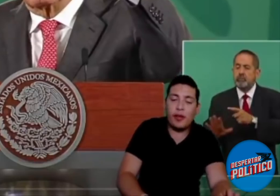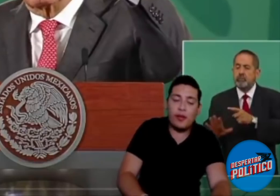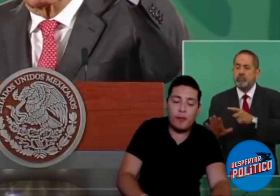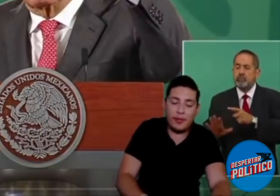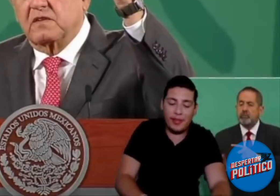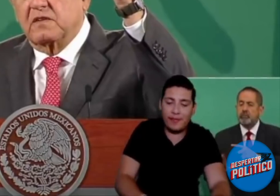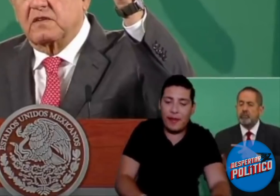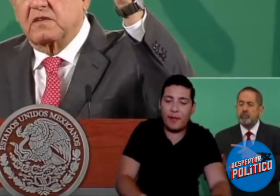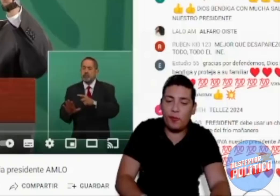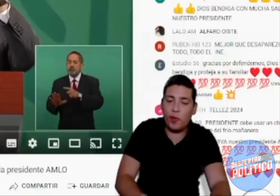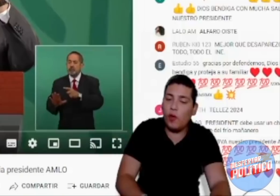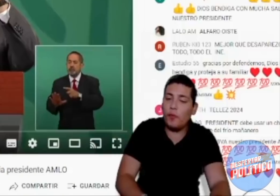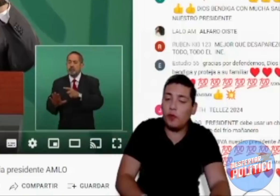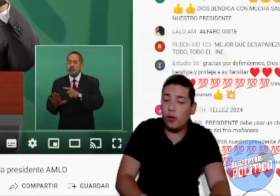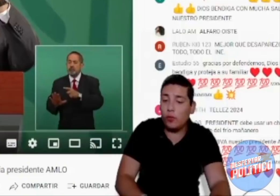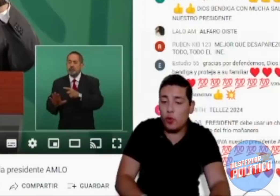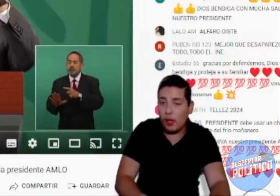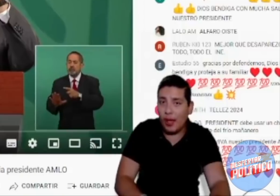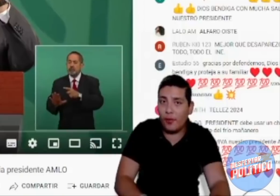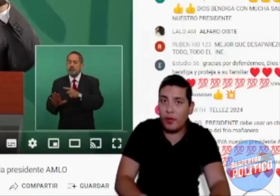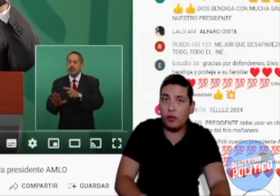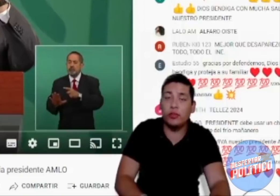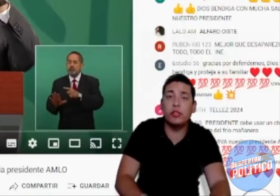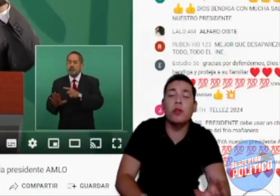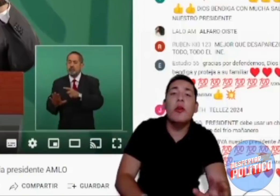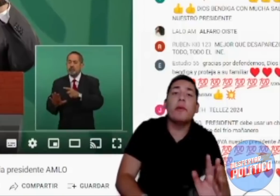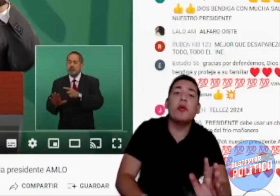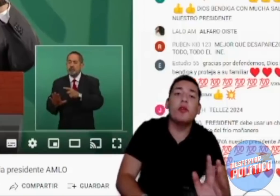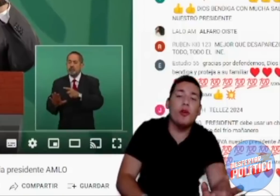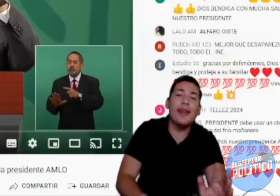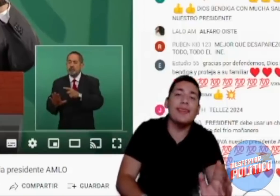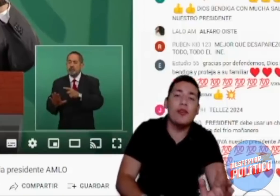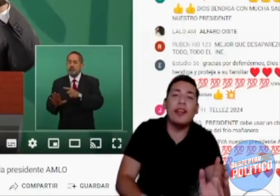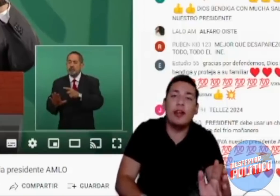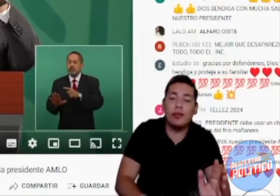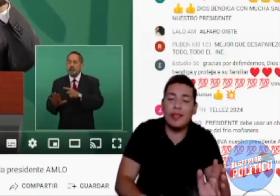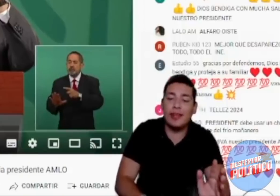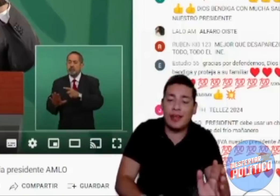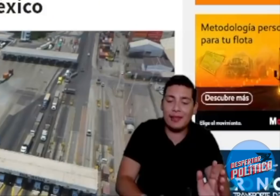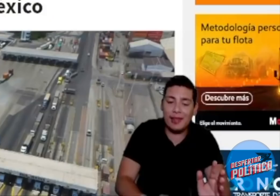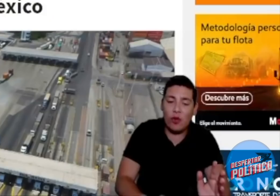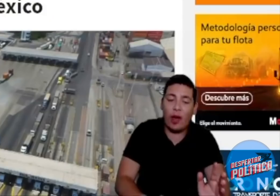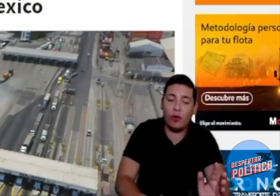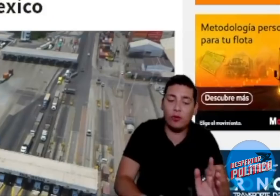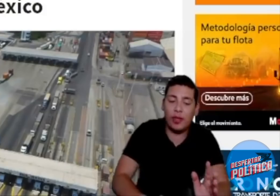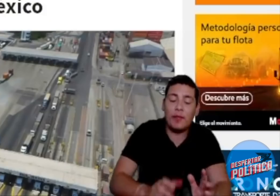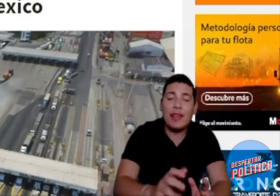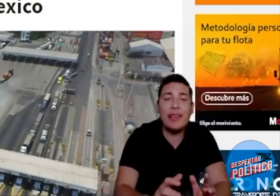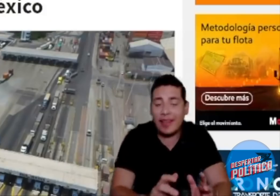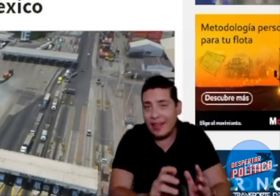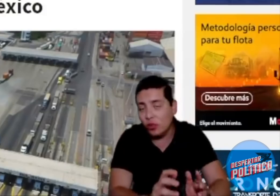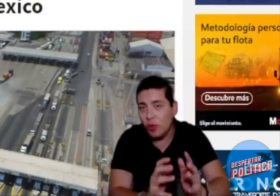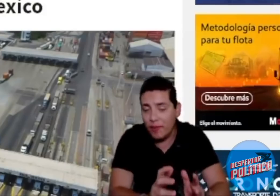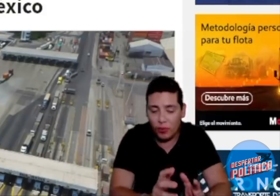fue lo que dijo el presidente Andrés Manuel López Obrador, muy claro y conciso, pero no es la única noticia que se dio a conocer.